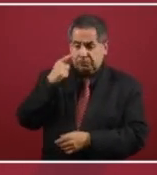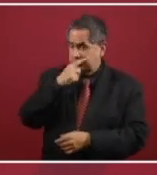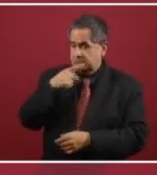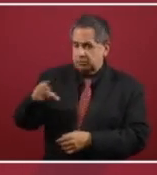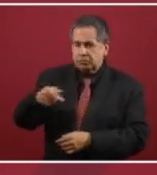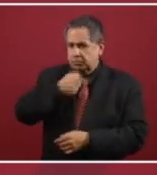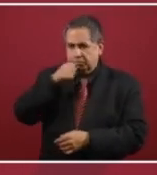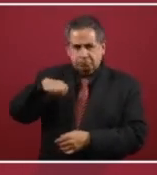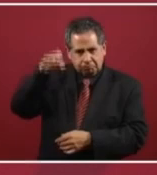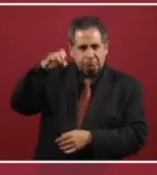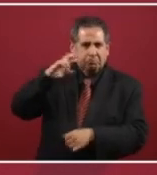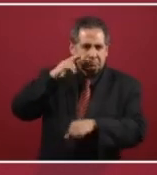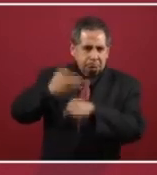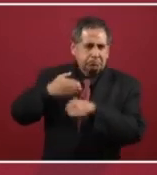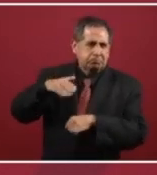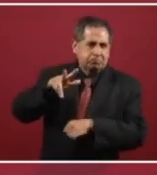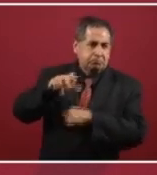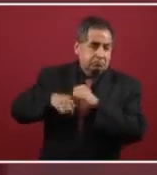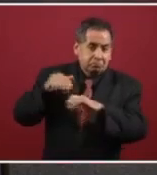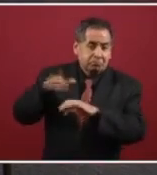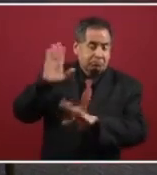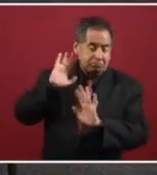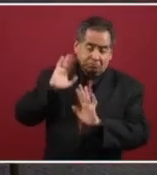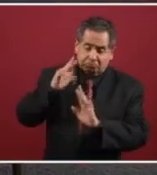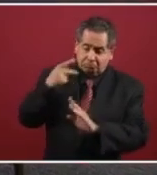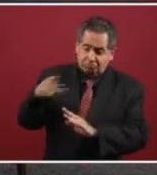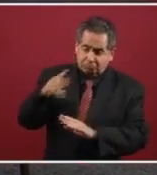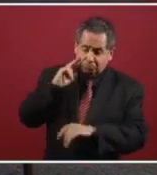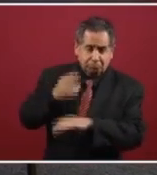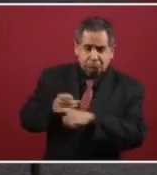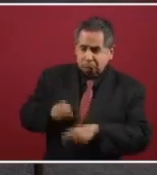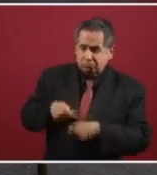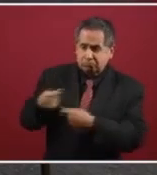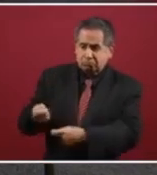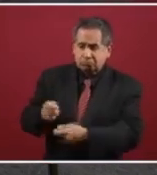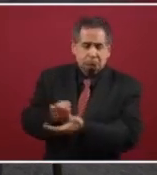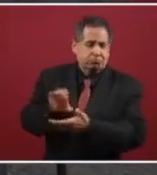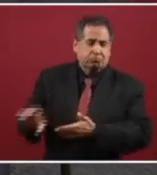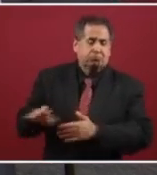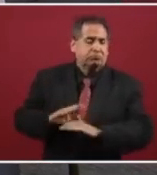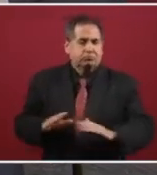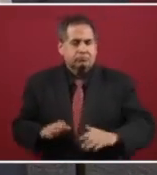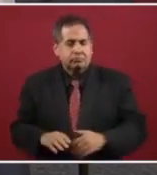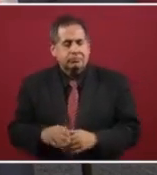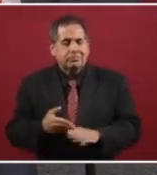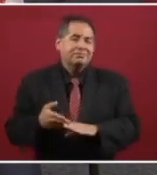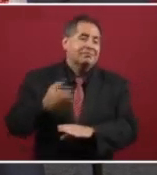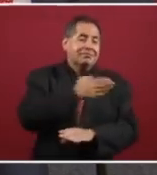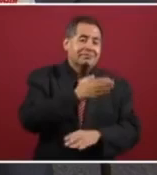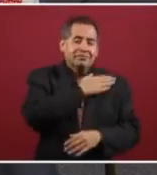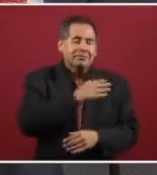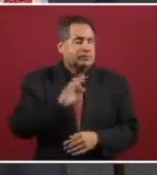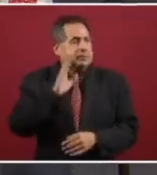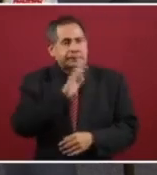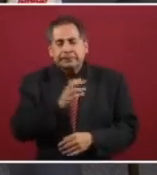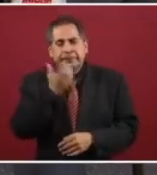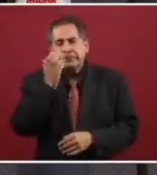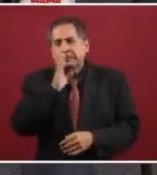Detalló, además, que se entregarán estímulos económicos para los medallistas. A los atletas que ganen la presea de oro se les